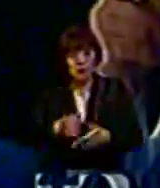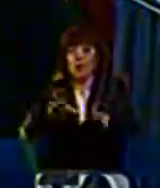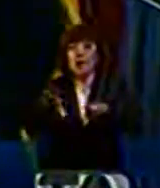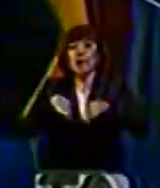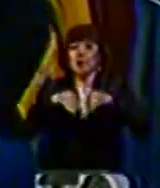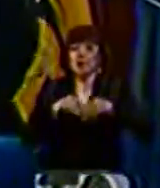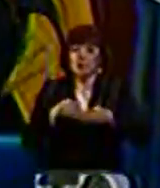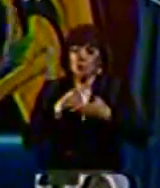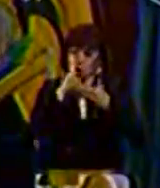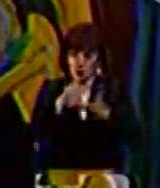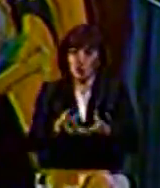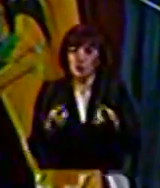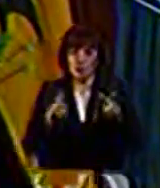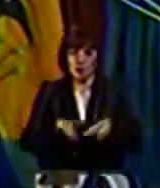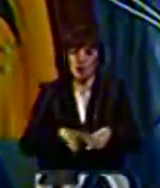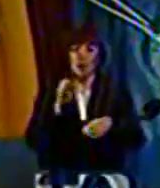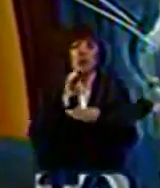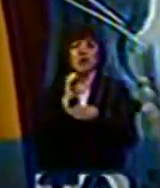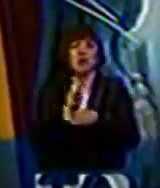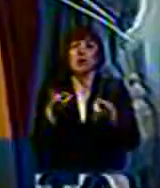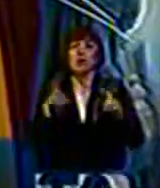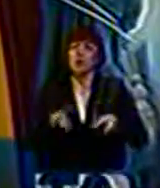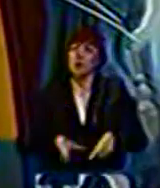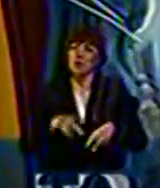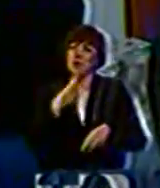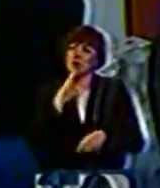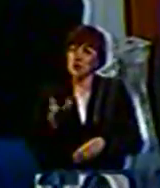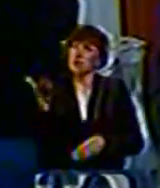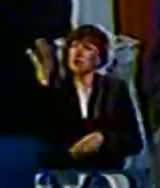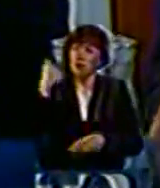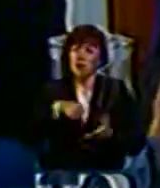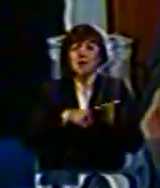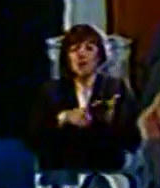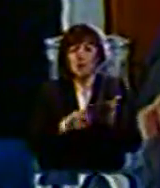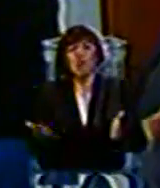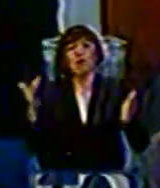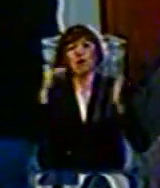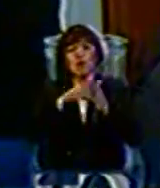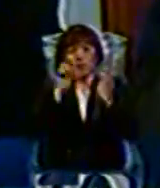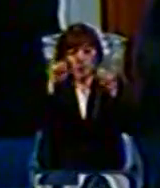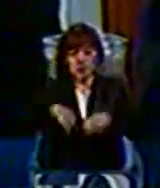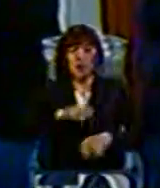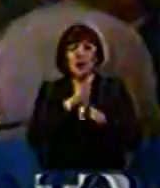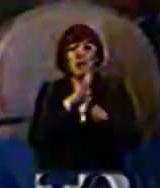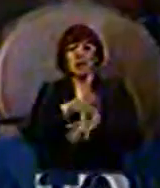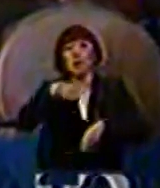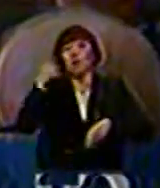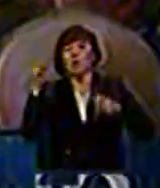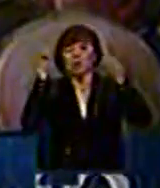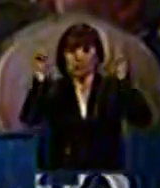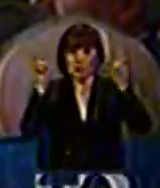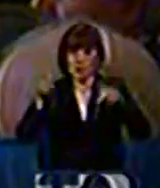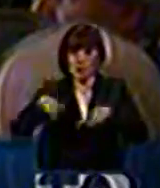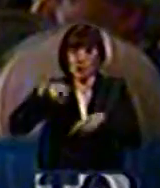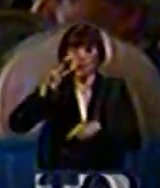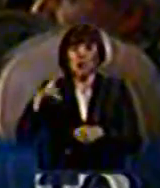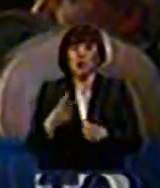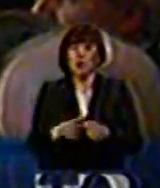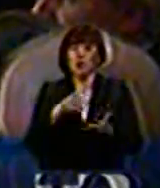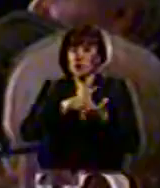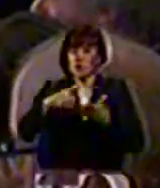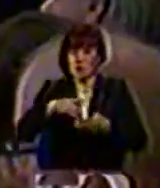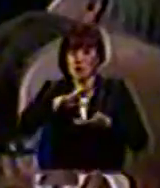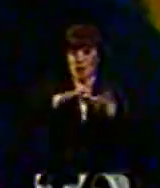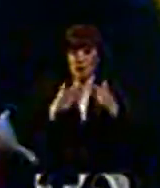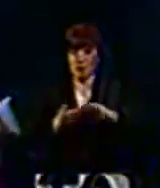ecuador ofreció nuevamente ser sede de otro encuentro regional para dar seguimiento a los puntos consensuados la segunda semana de noviembre en quito